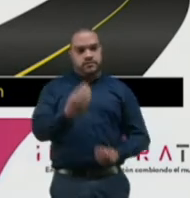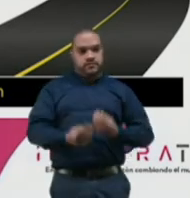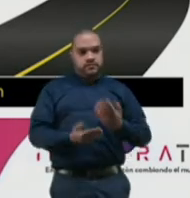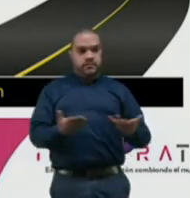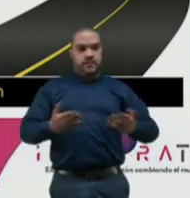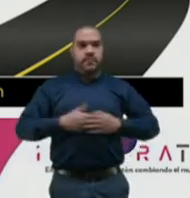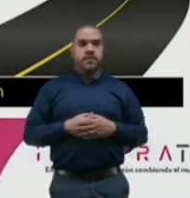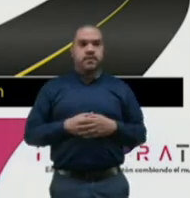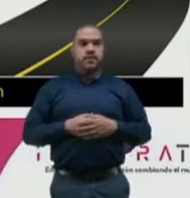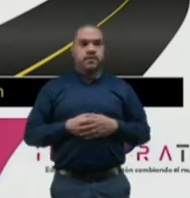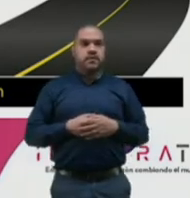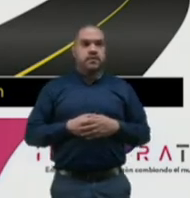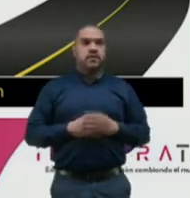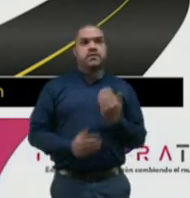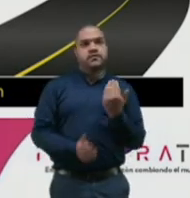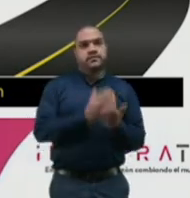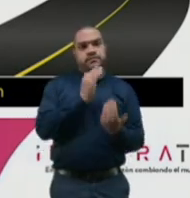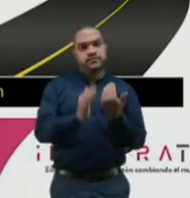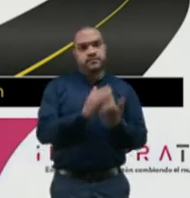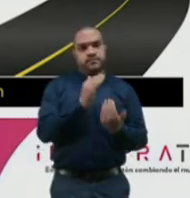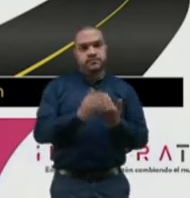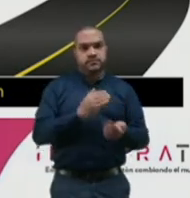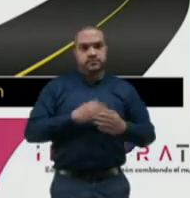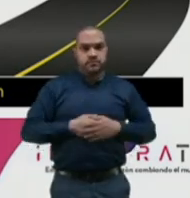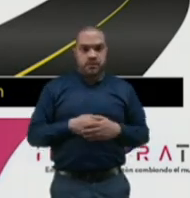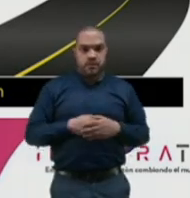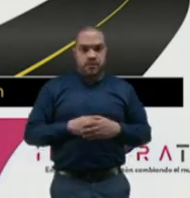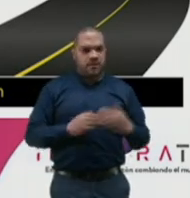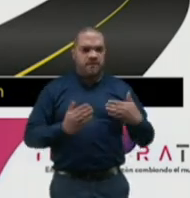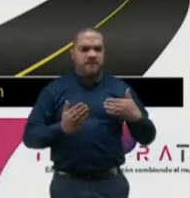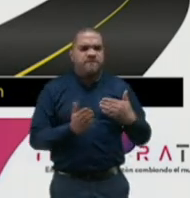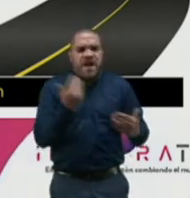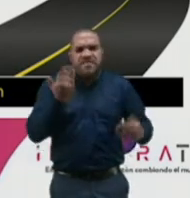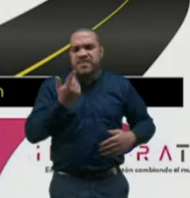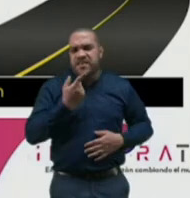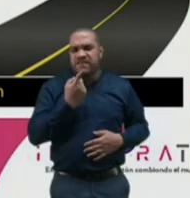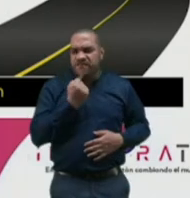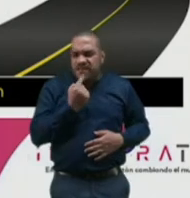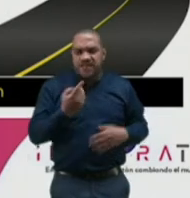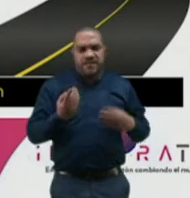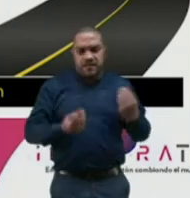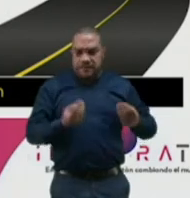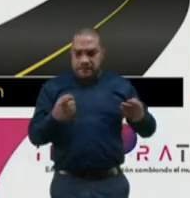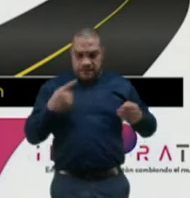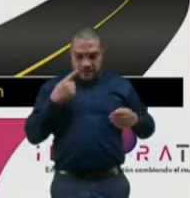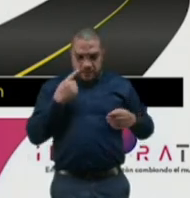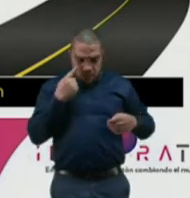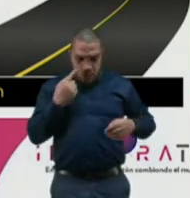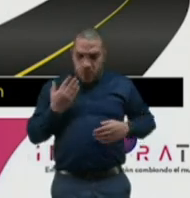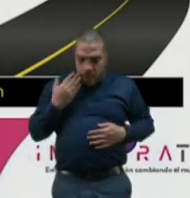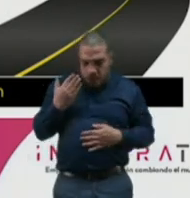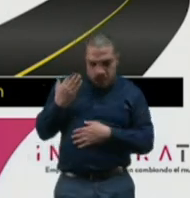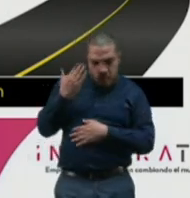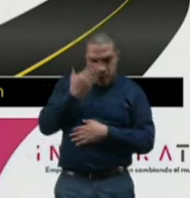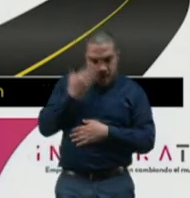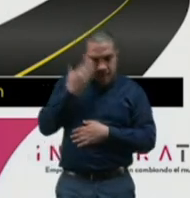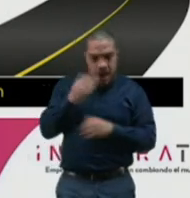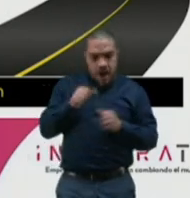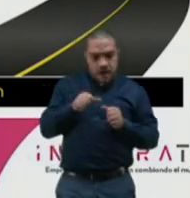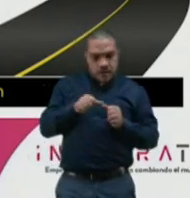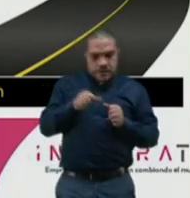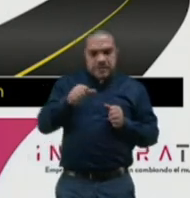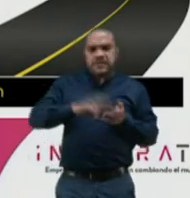sencillo. Hay que hacer que todos los periodos de intentos sean más cortos, de forma que hayan más y más que se puedan